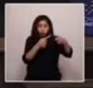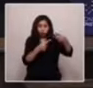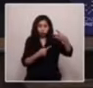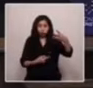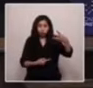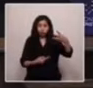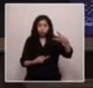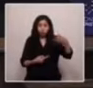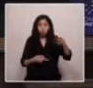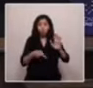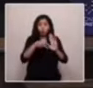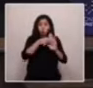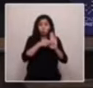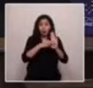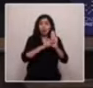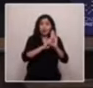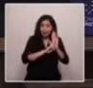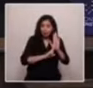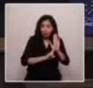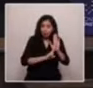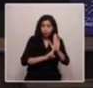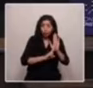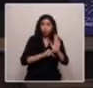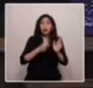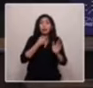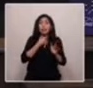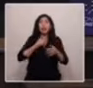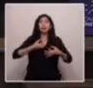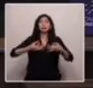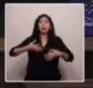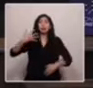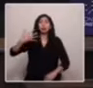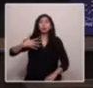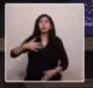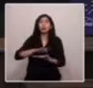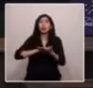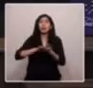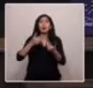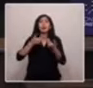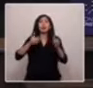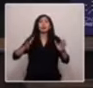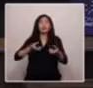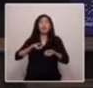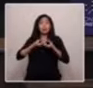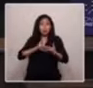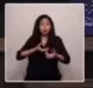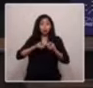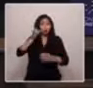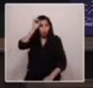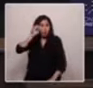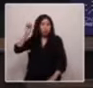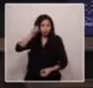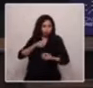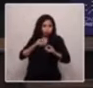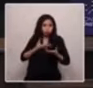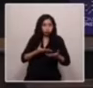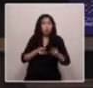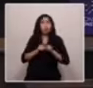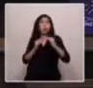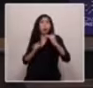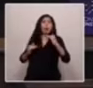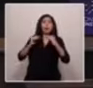norma reglamentaria garantías fundamentales como la libertad de expresión y para emitir opinión, la igualdad ante la ley,